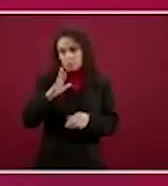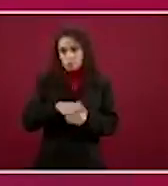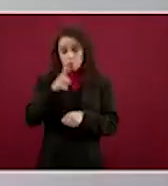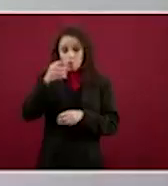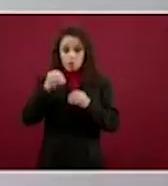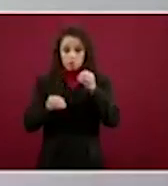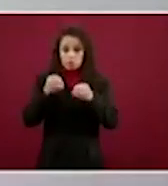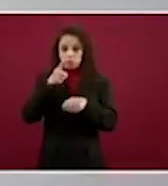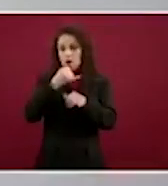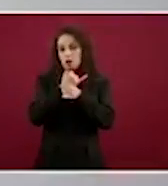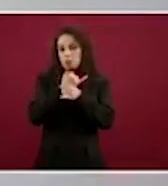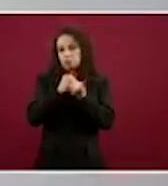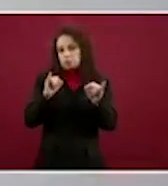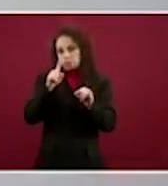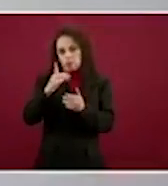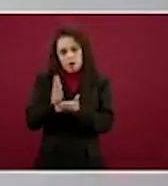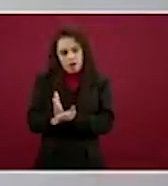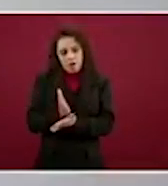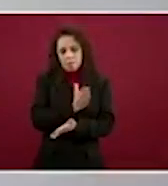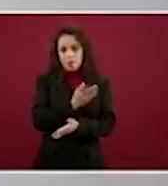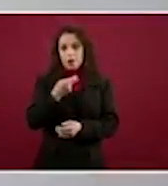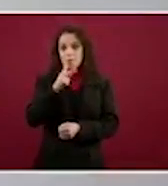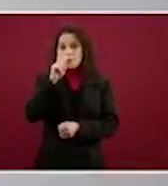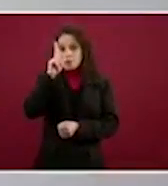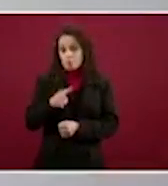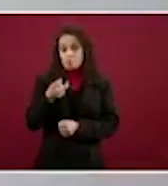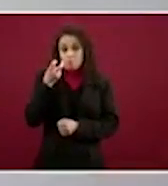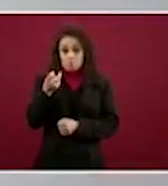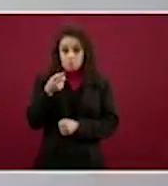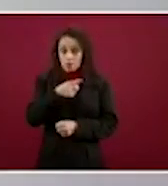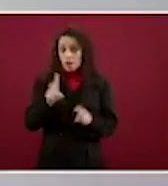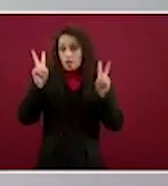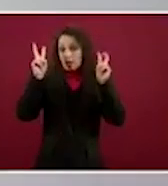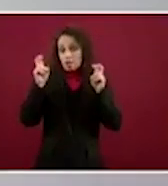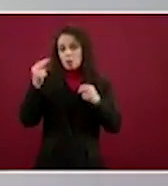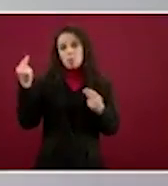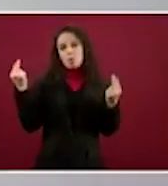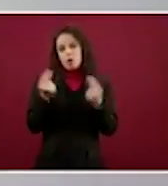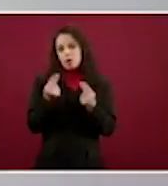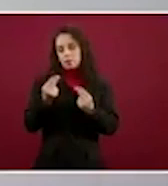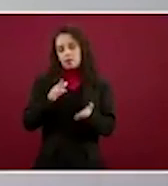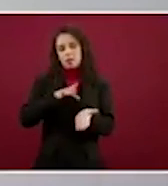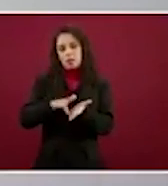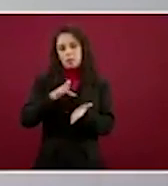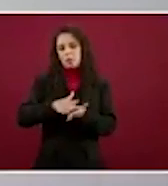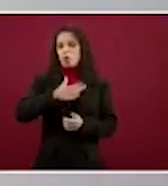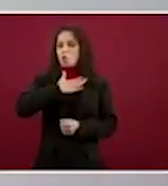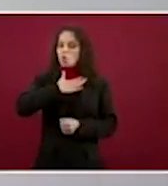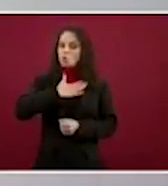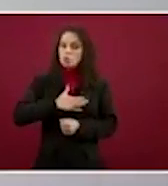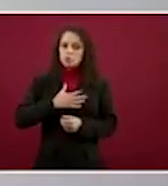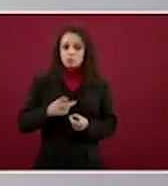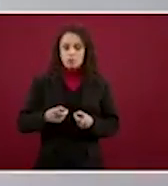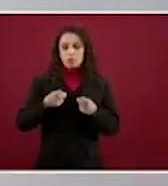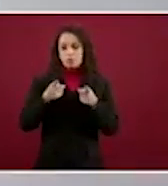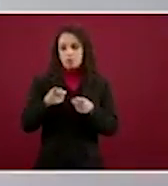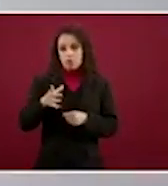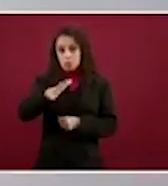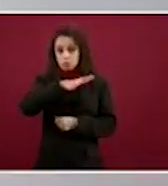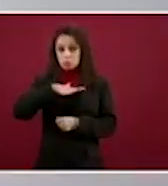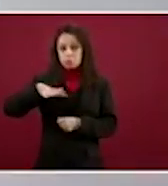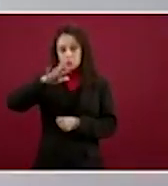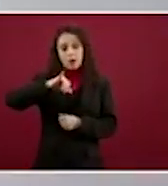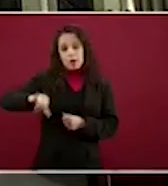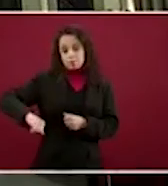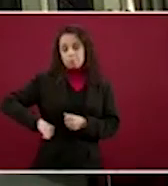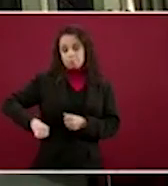importante el que se tenga este acuerdo con la economía más fuerte del mundo con el comercio más importante del mundo